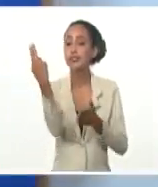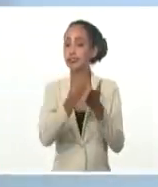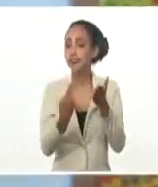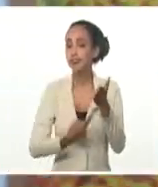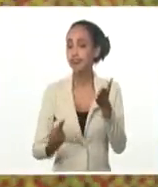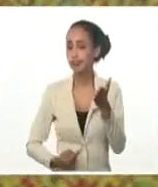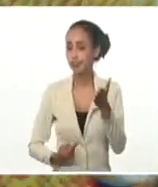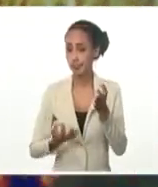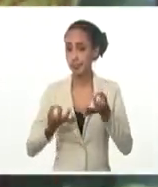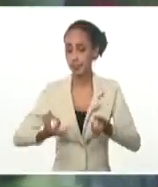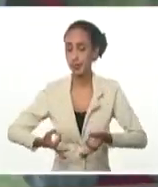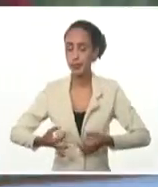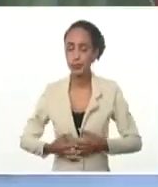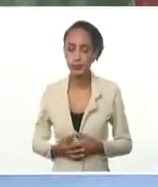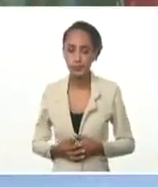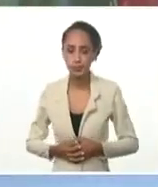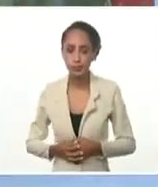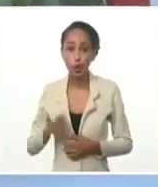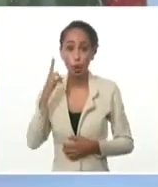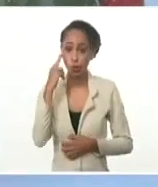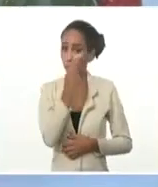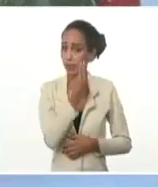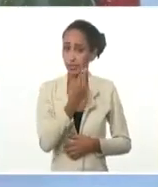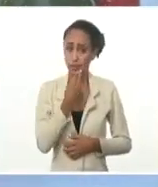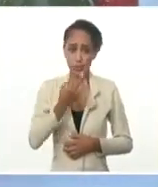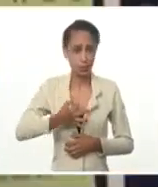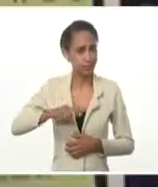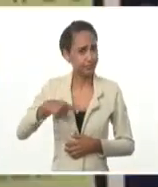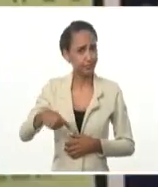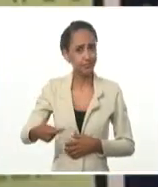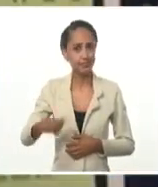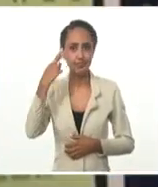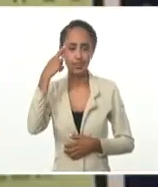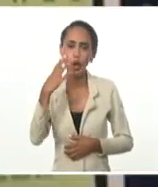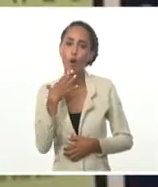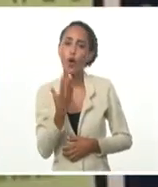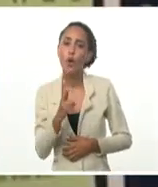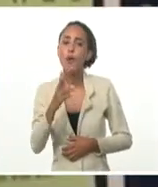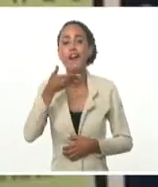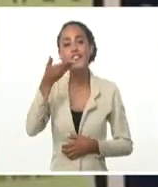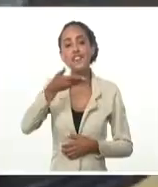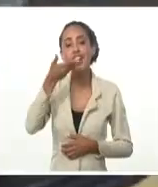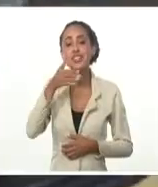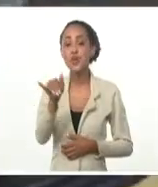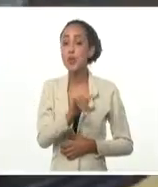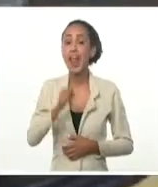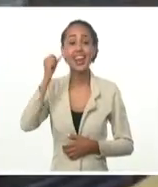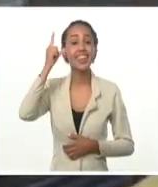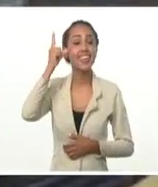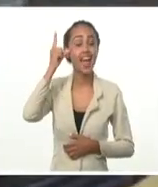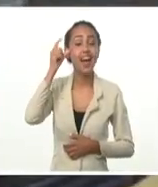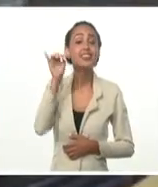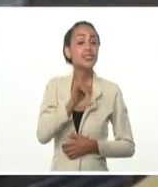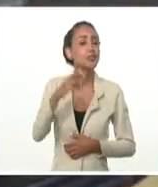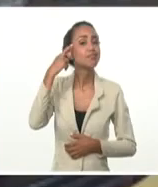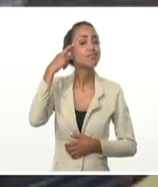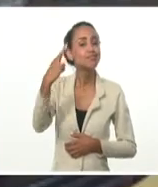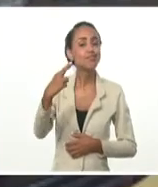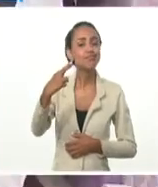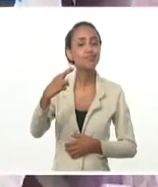Permanece en nuestra cotidianidad José Martí, desde la sencillez de sus versos o lo invencible de las ideas. Artistas del